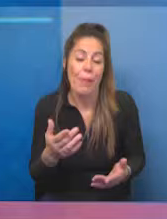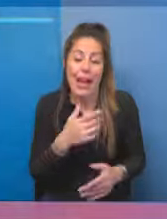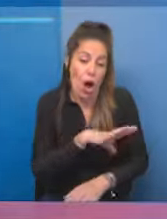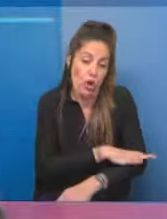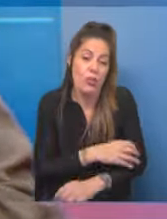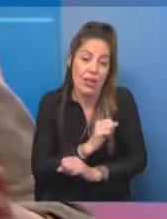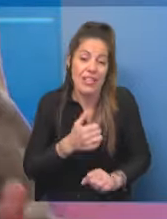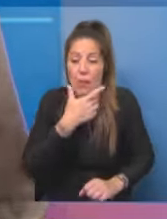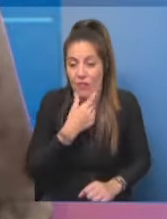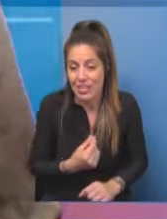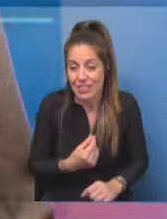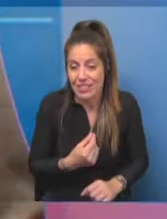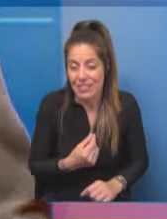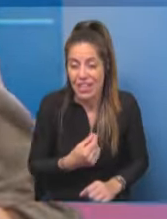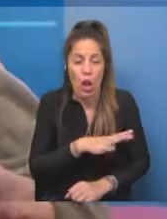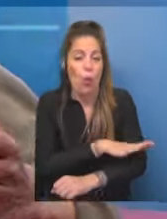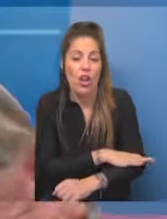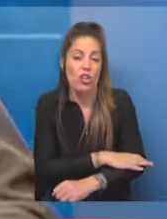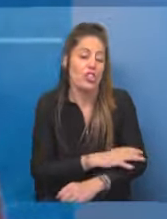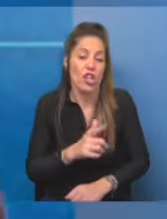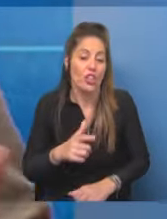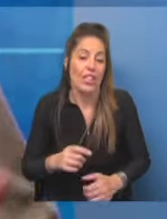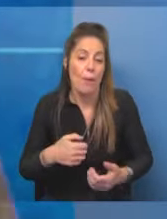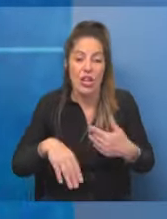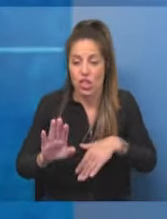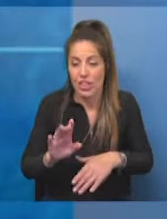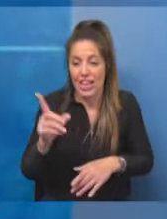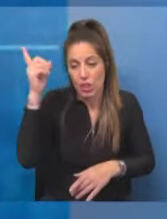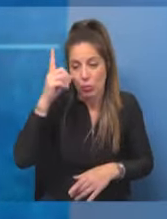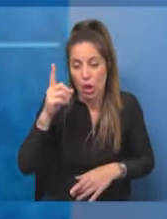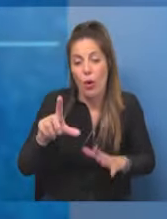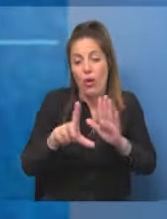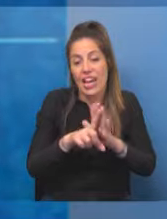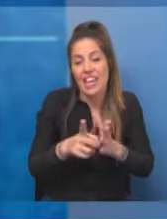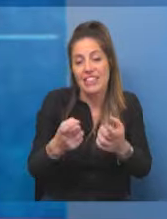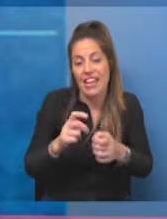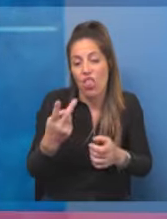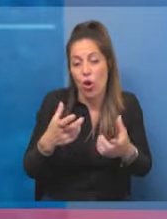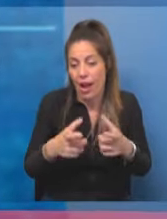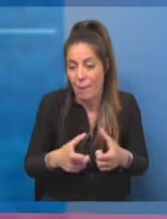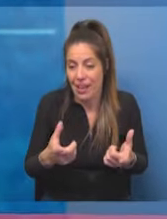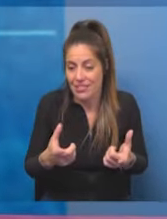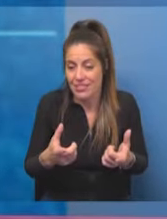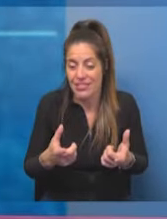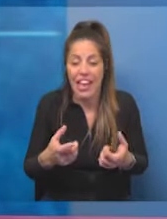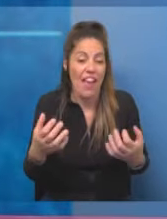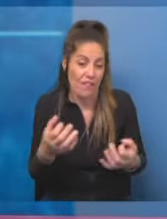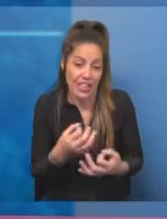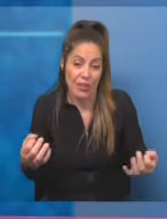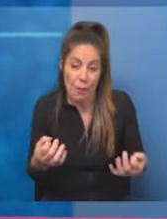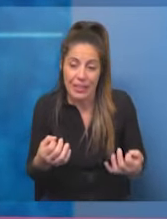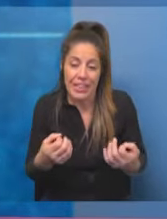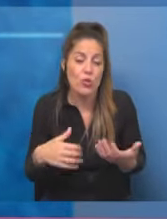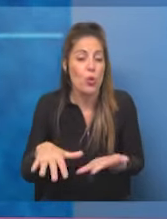fácil igual or sí no tiene la mayoría en diputado para una ley necesita las dos cámaras este en fin Efectivamente es un